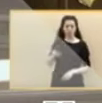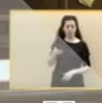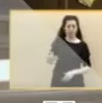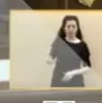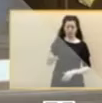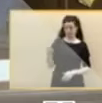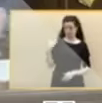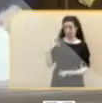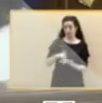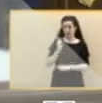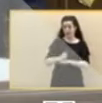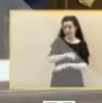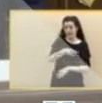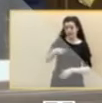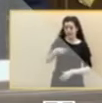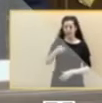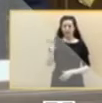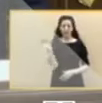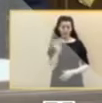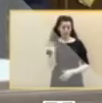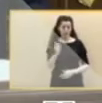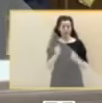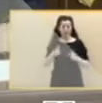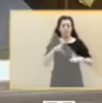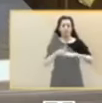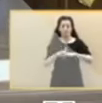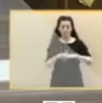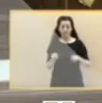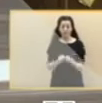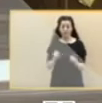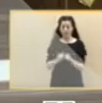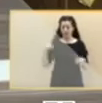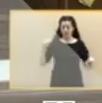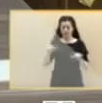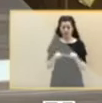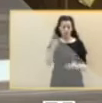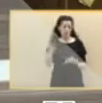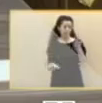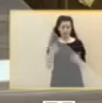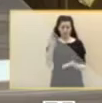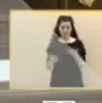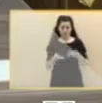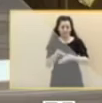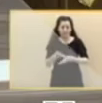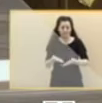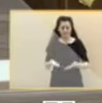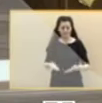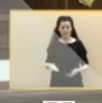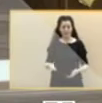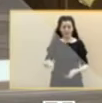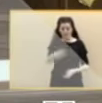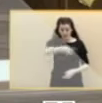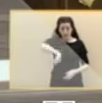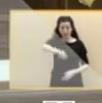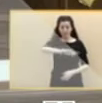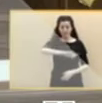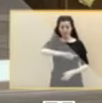fracase Sánchez en esta, ya parece, puede coger la parece puerta. Parece que en lugar de en el Congreso, detrás, en vez de Ana Pastor, esté